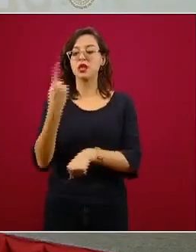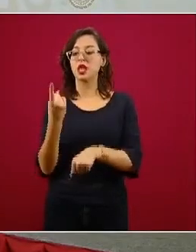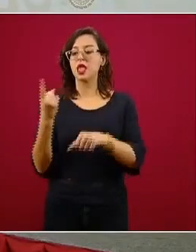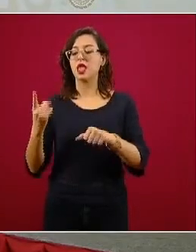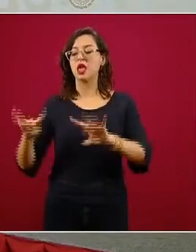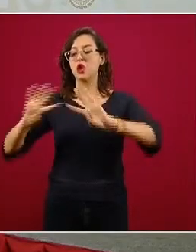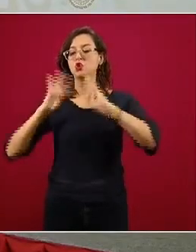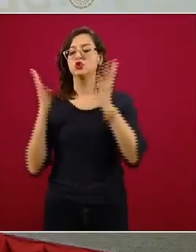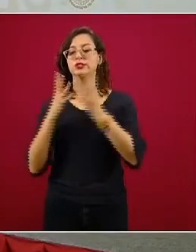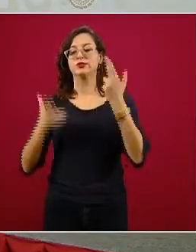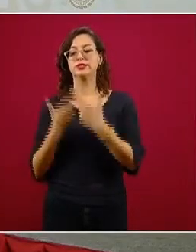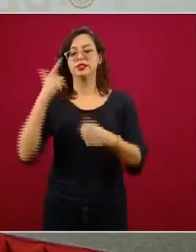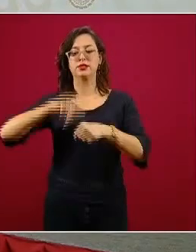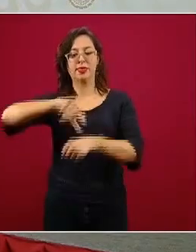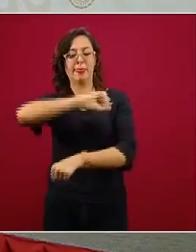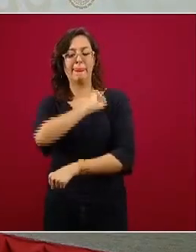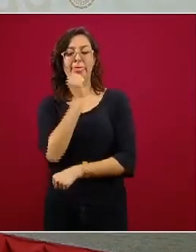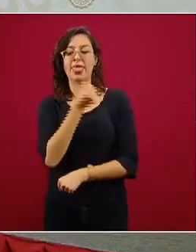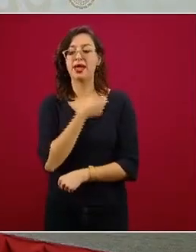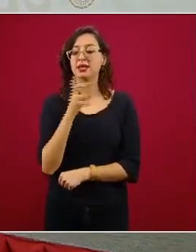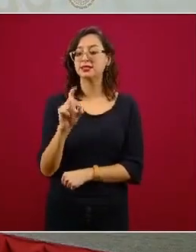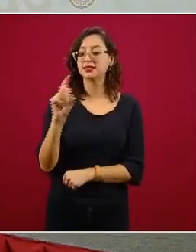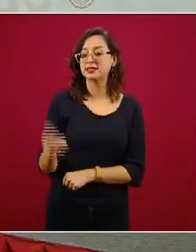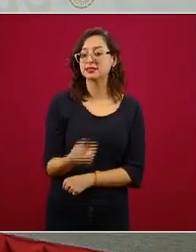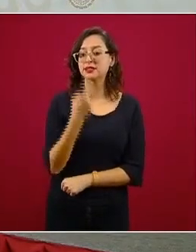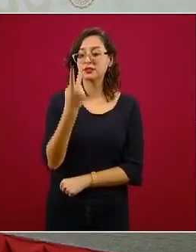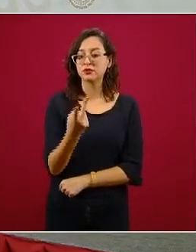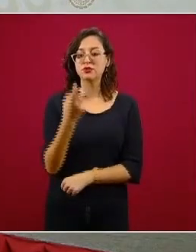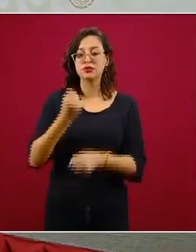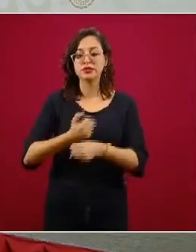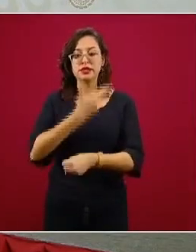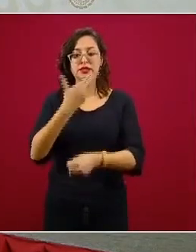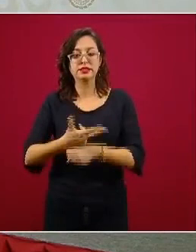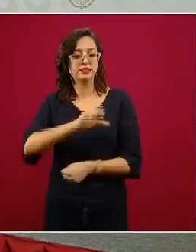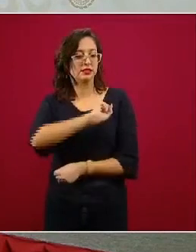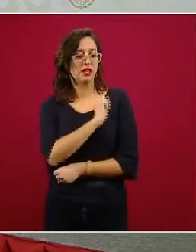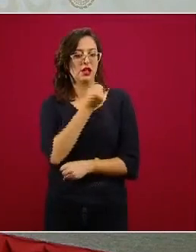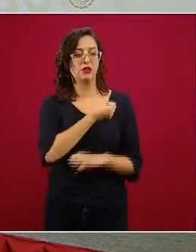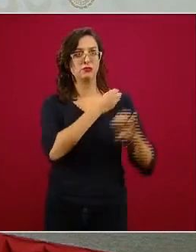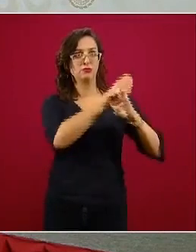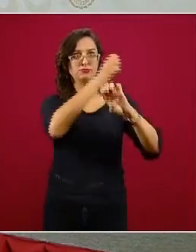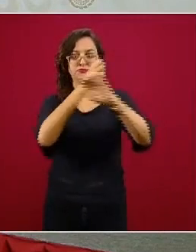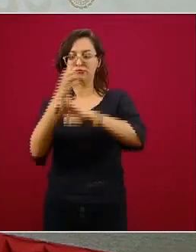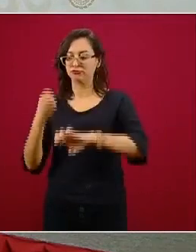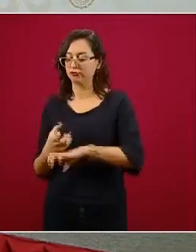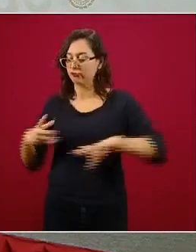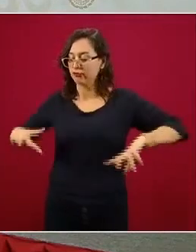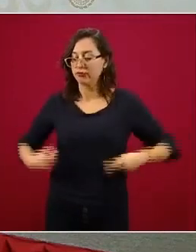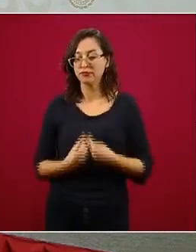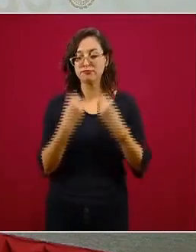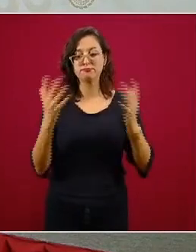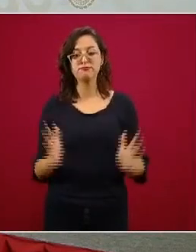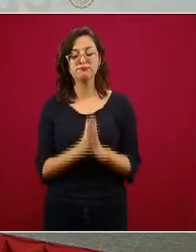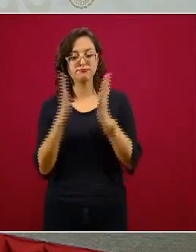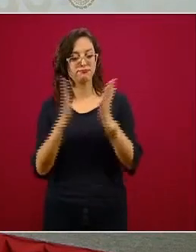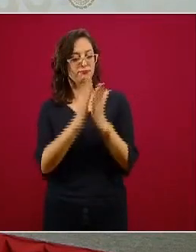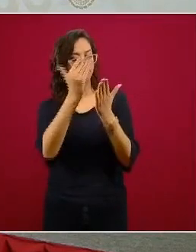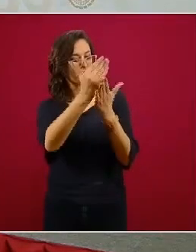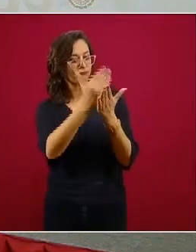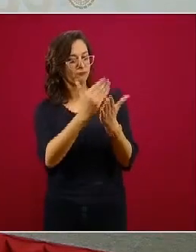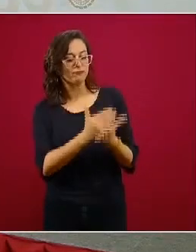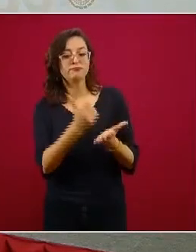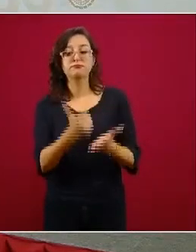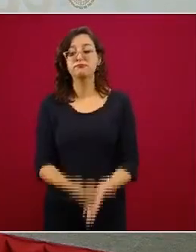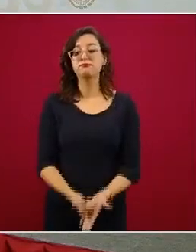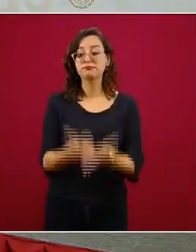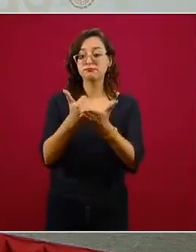Salud, con la participación de los 32 secretarias y secretarios de salud, y es un elemento alternativo que nos va a